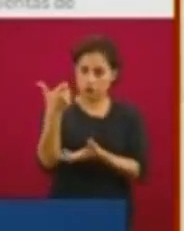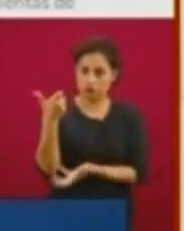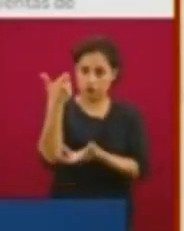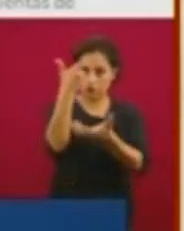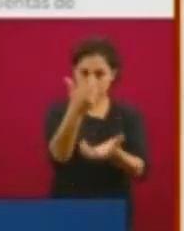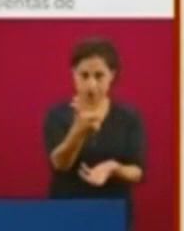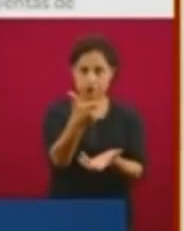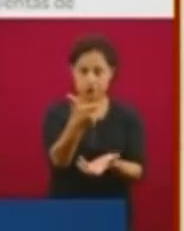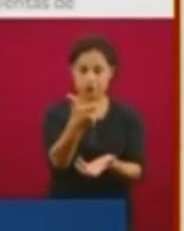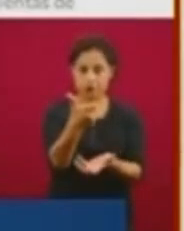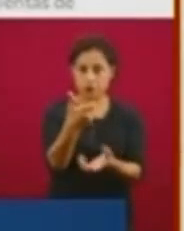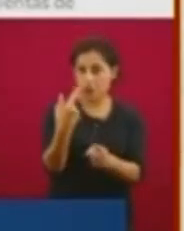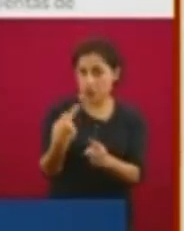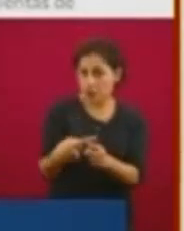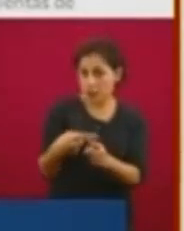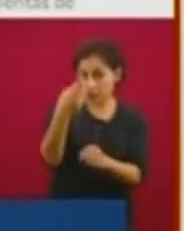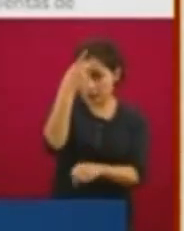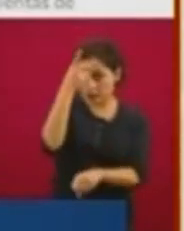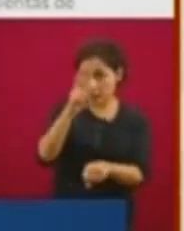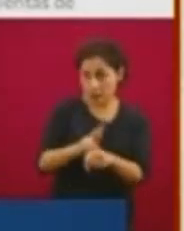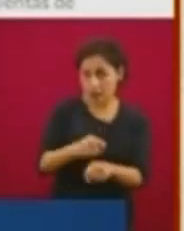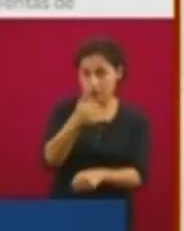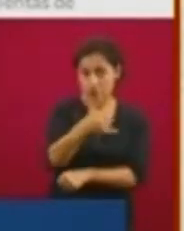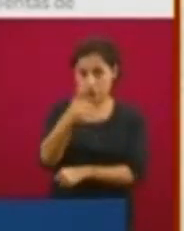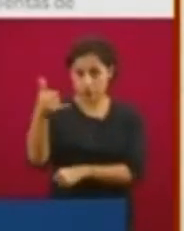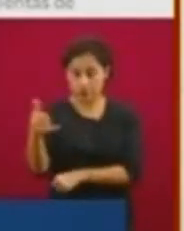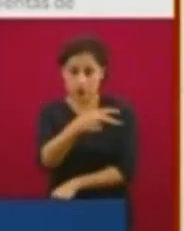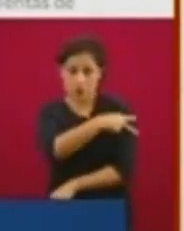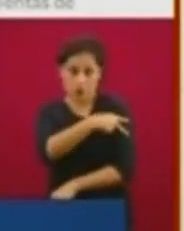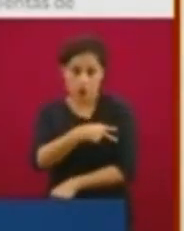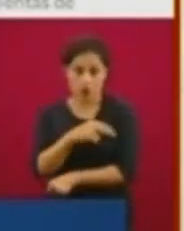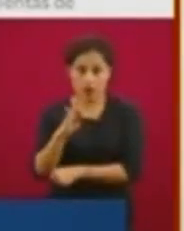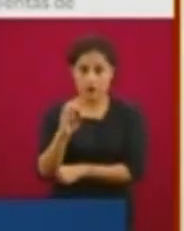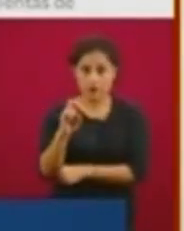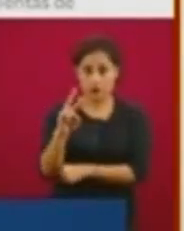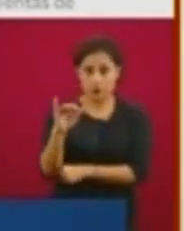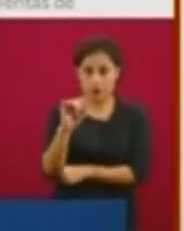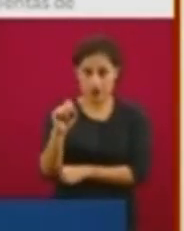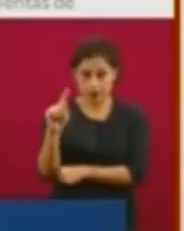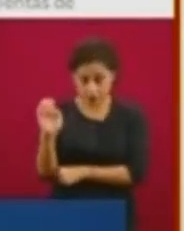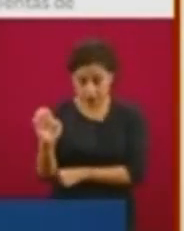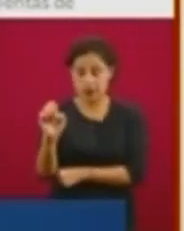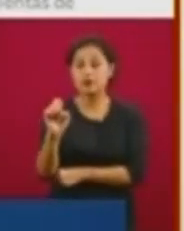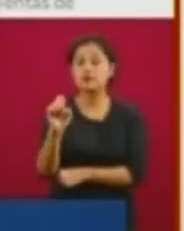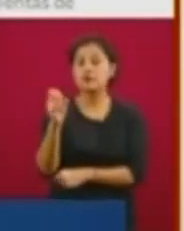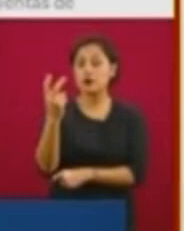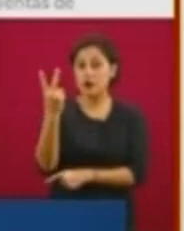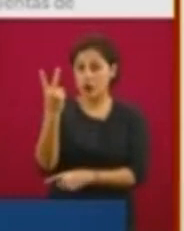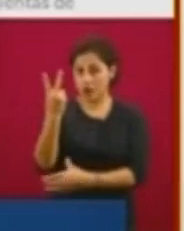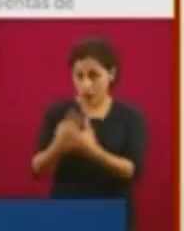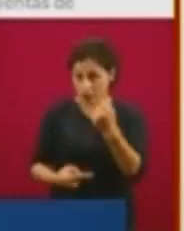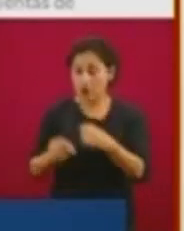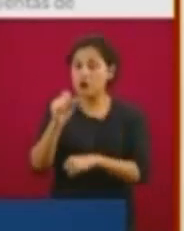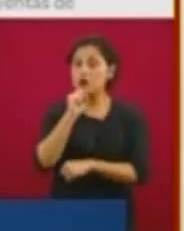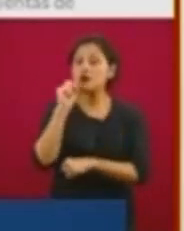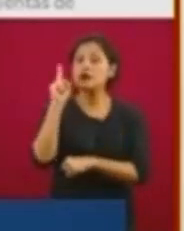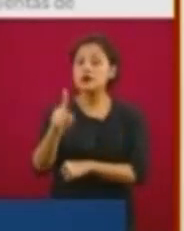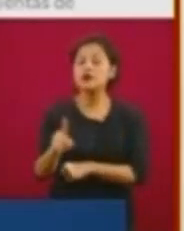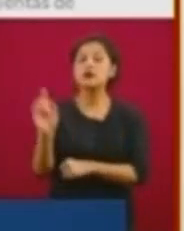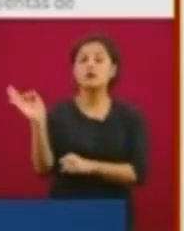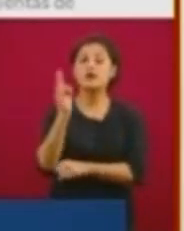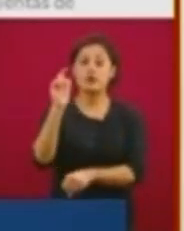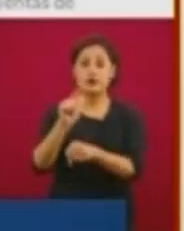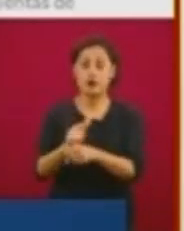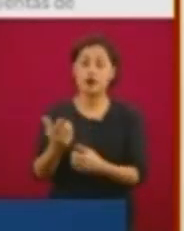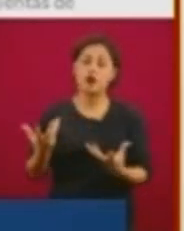mejor distribución espacial. Por eso es este énfasis de que la infraestructura como un detonador económico, pero también como un